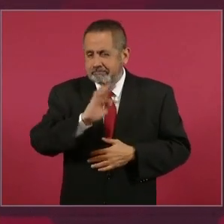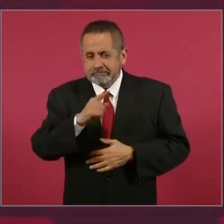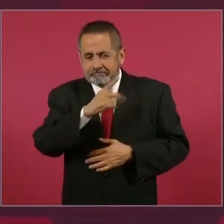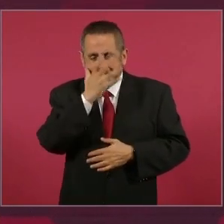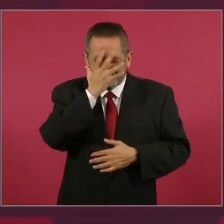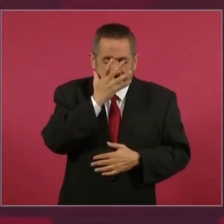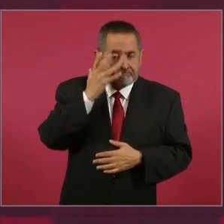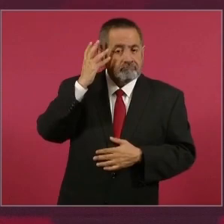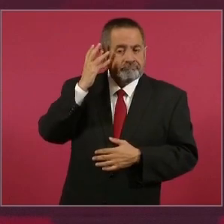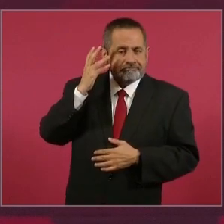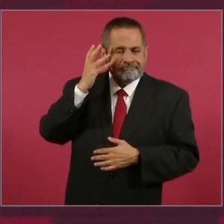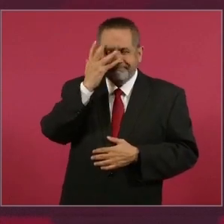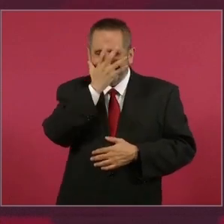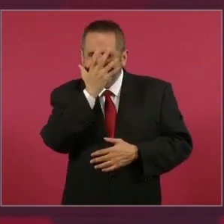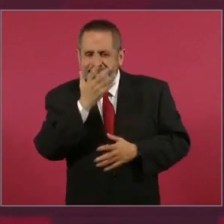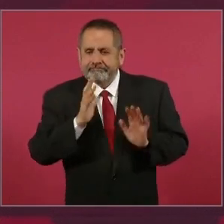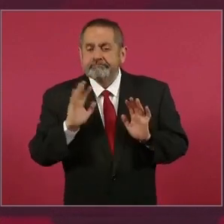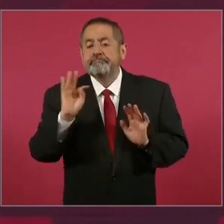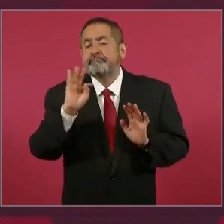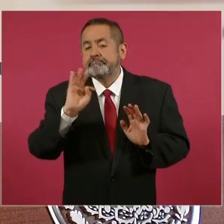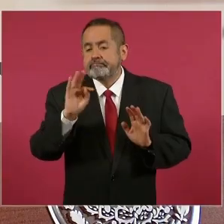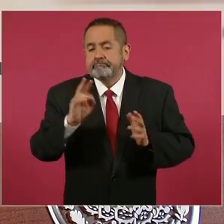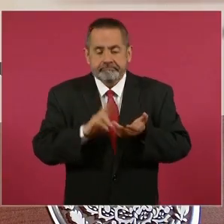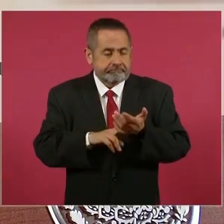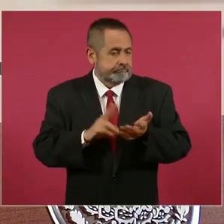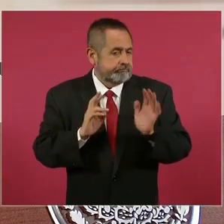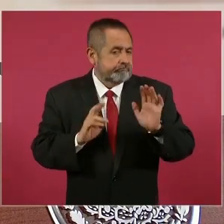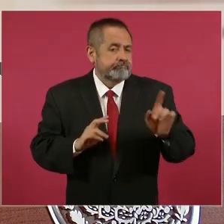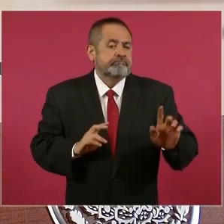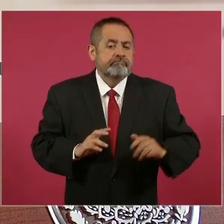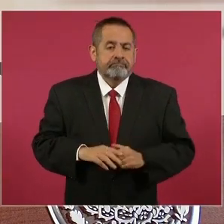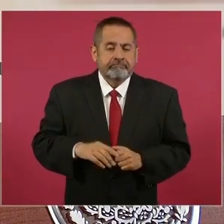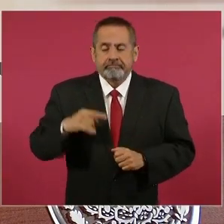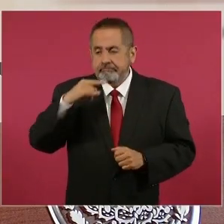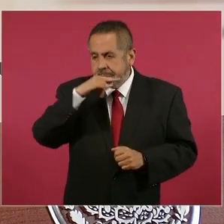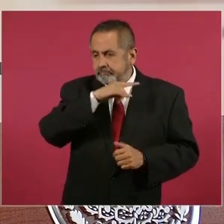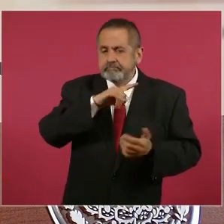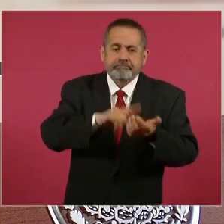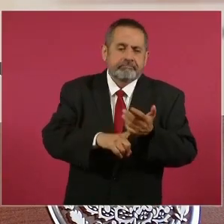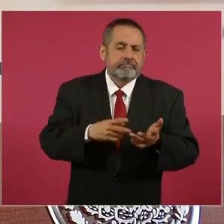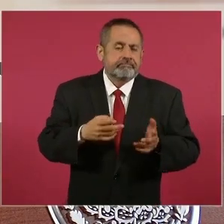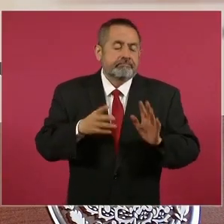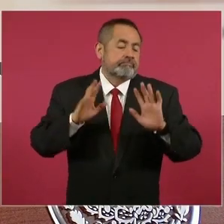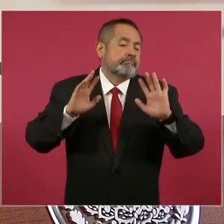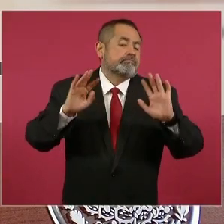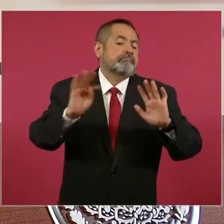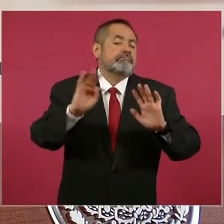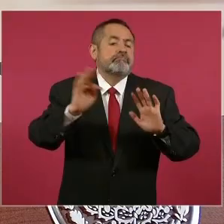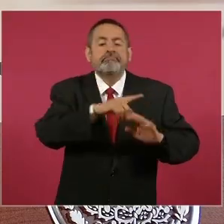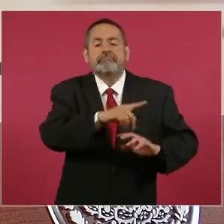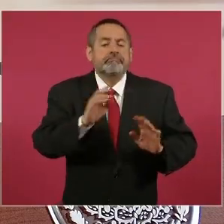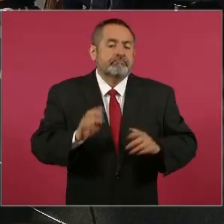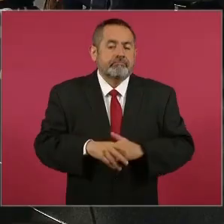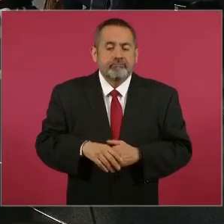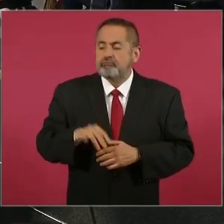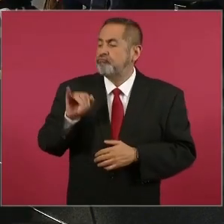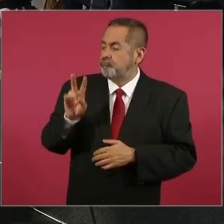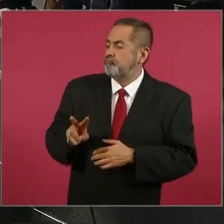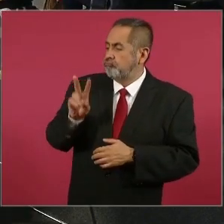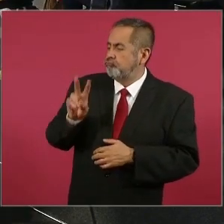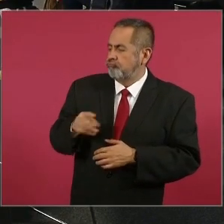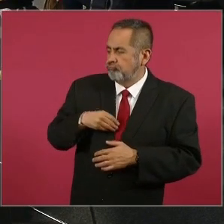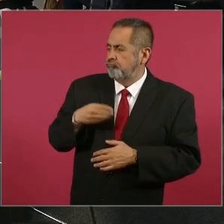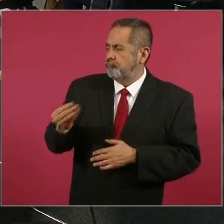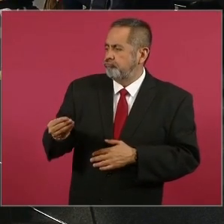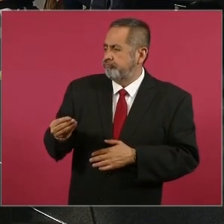discurso la doble moral la hipocresía o